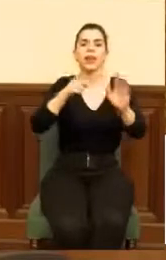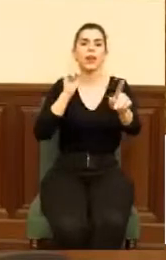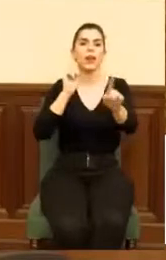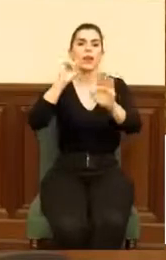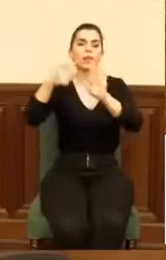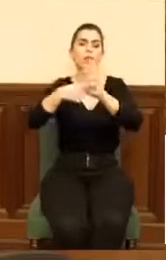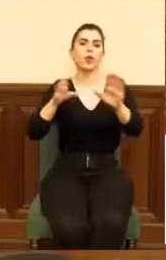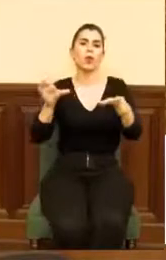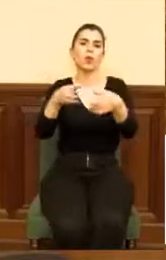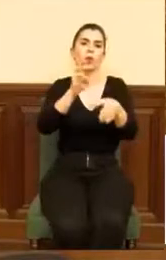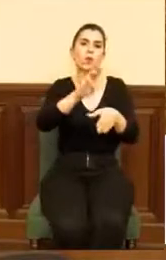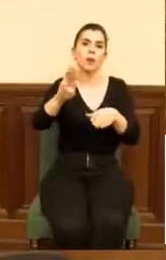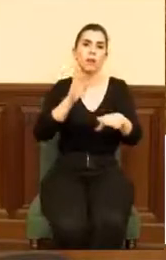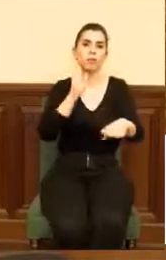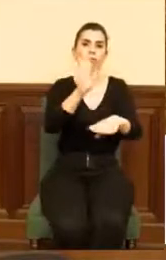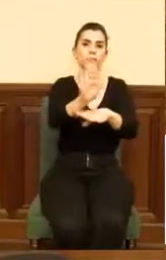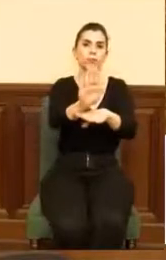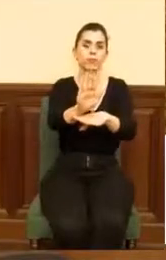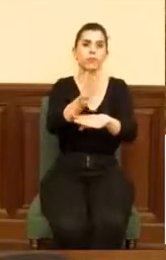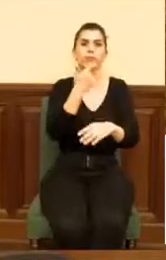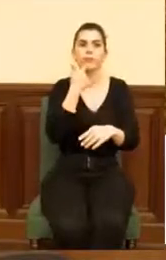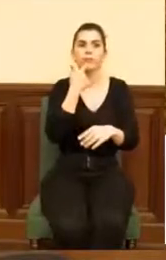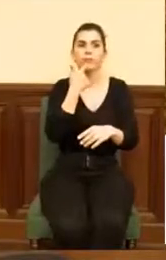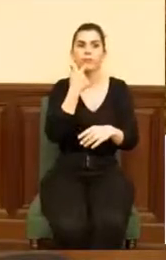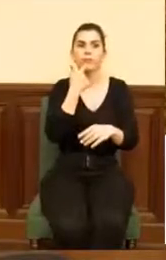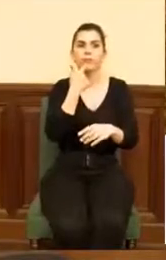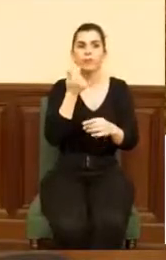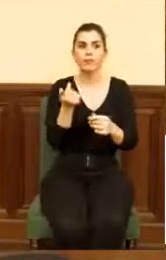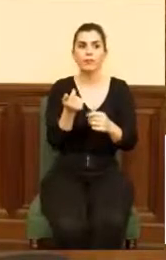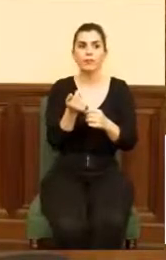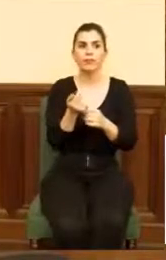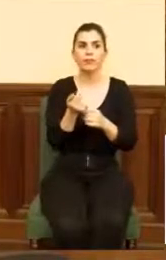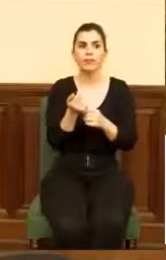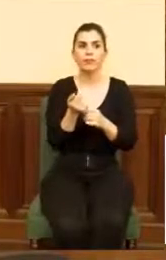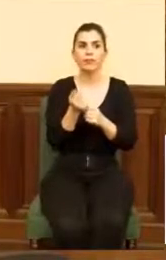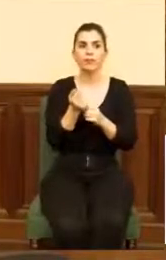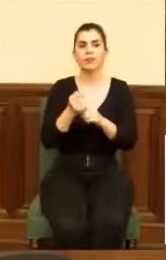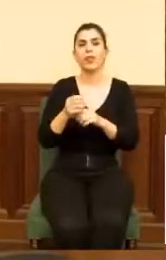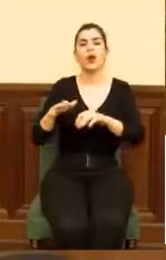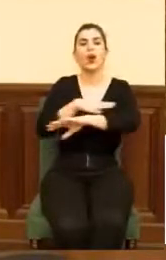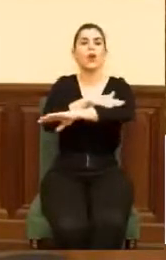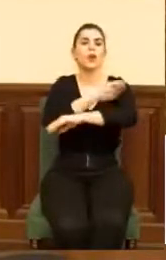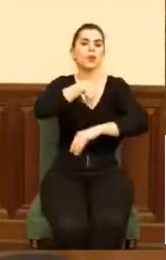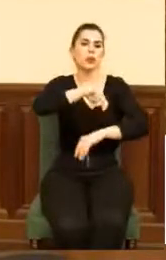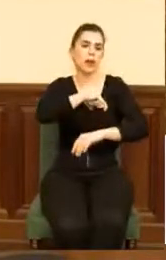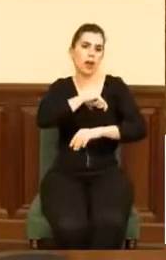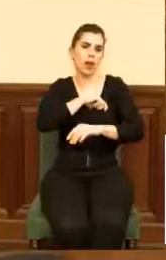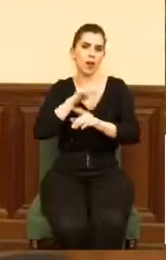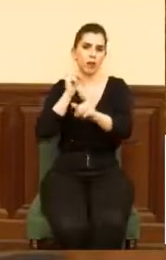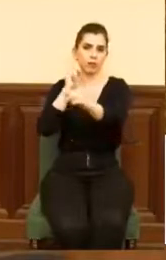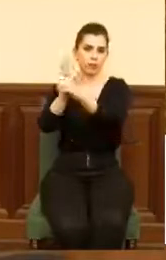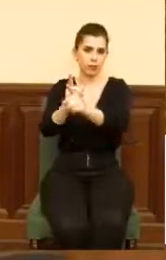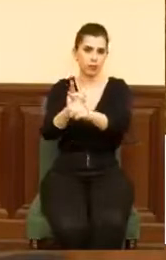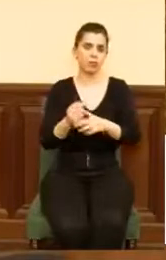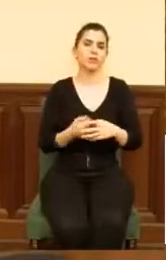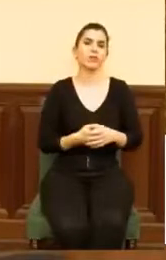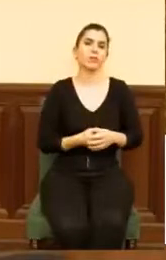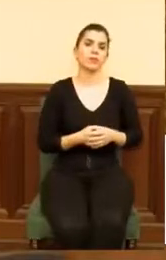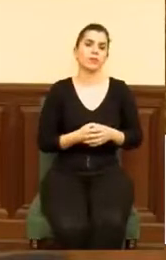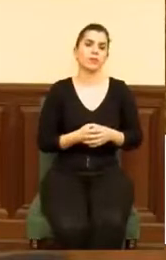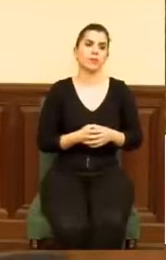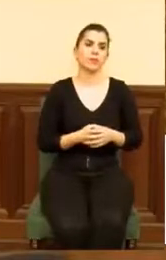Partido Popular, ellos instan al Gobierno de la Nación. Y